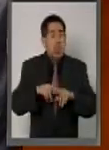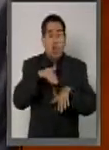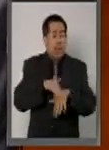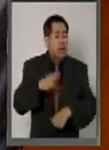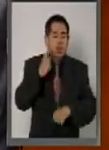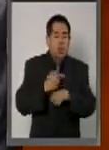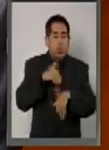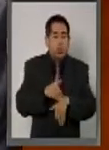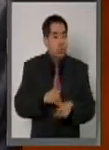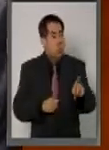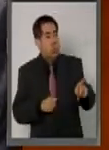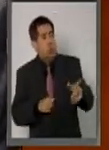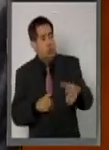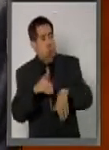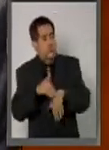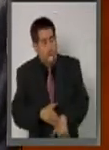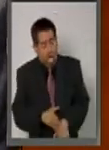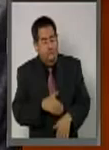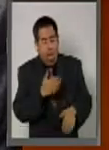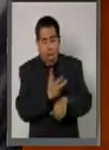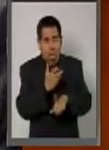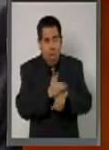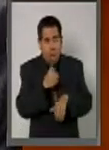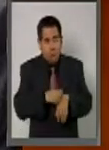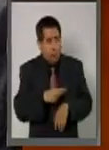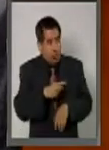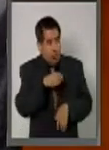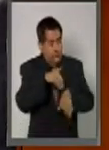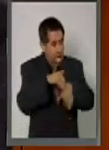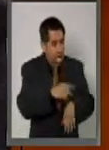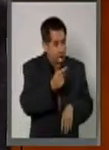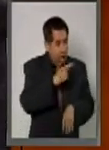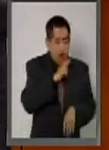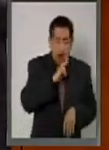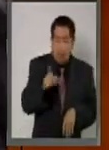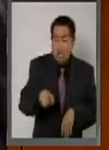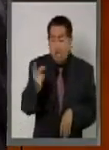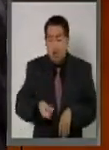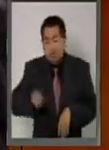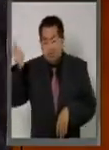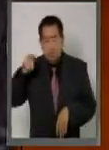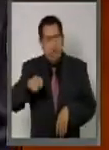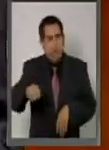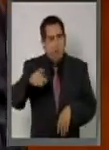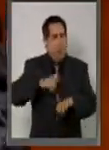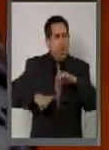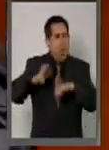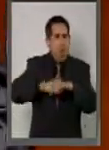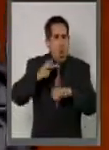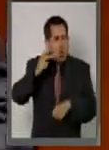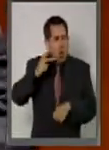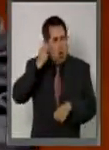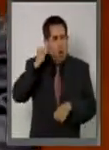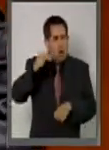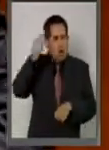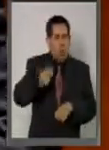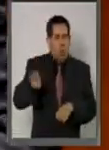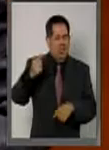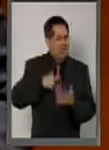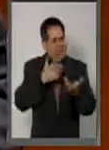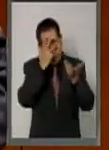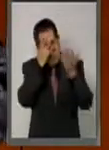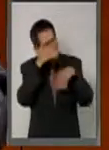ellos, usted, el que más rápido corrió al embajador de América del Norte. Es una vergüenza,